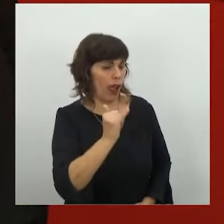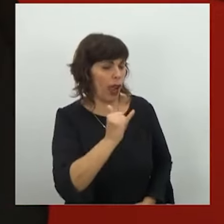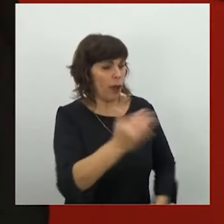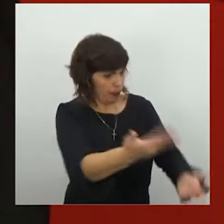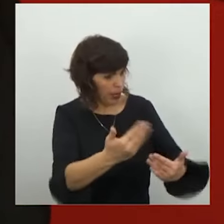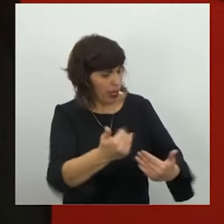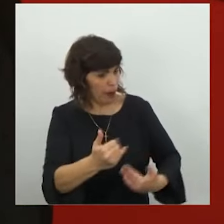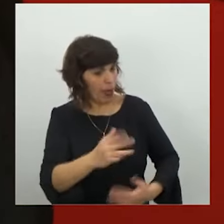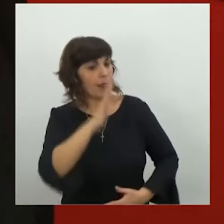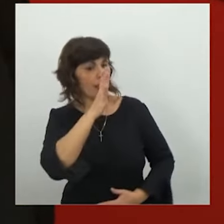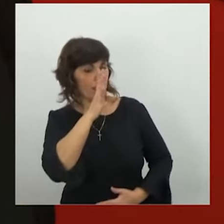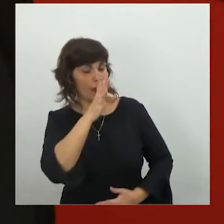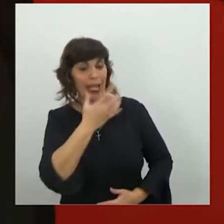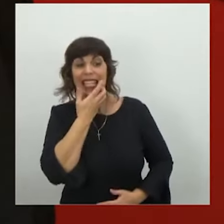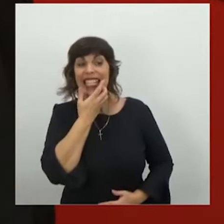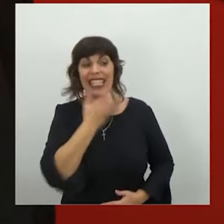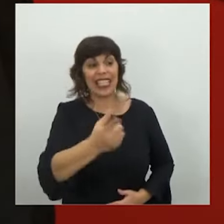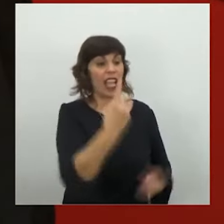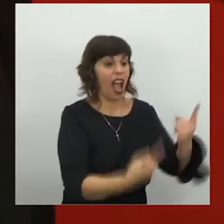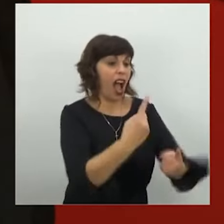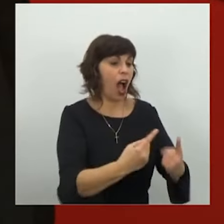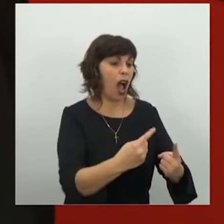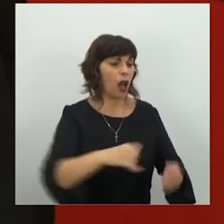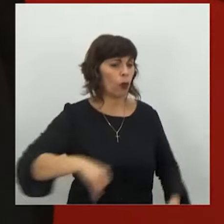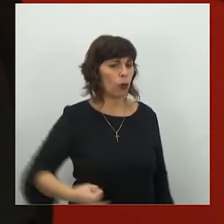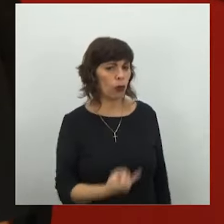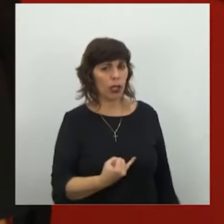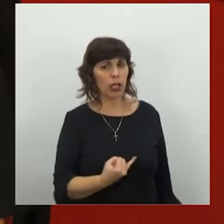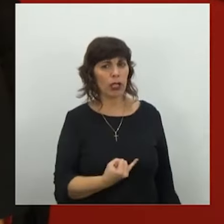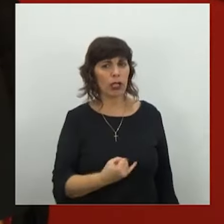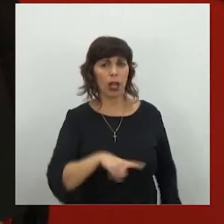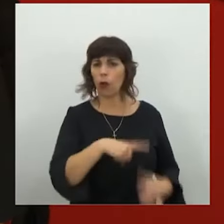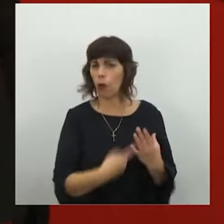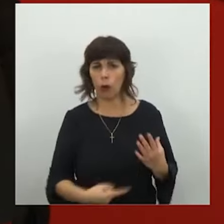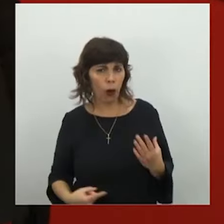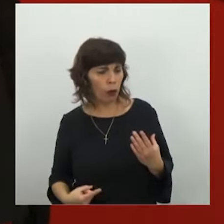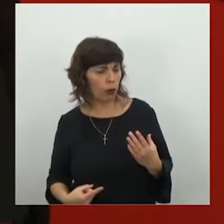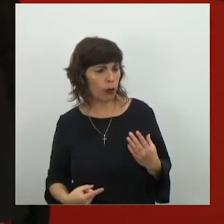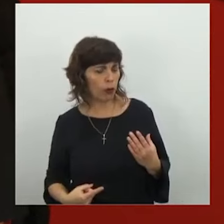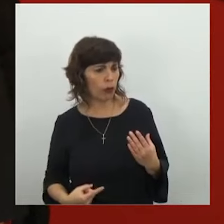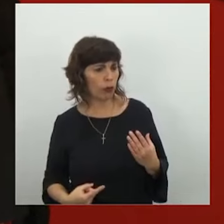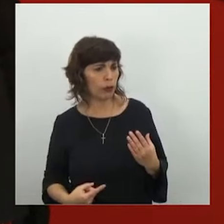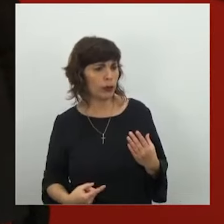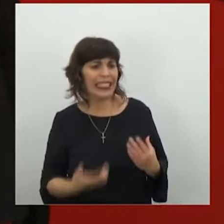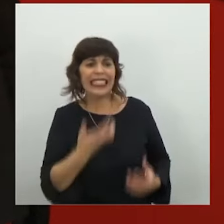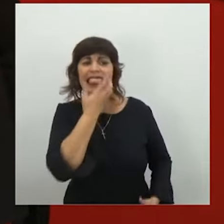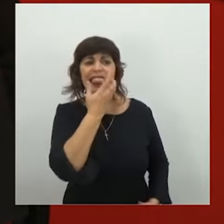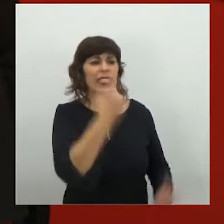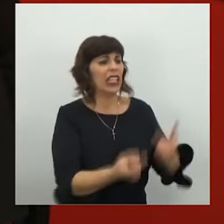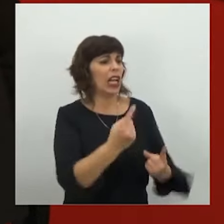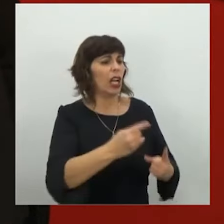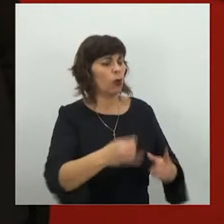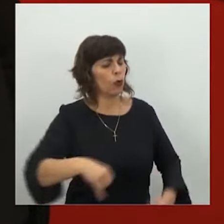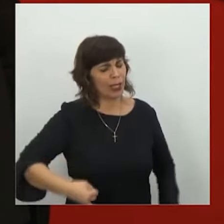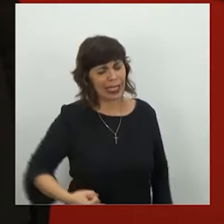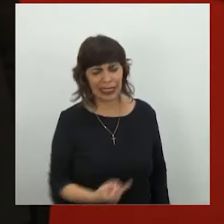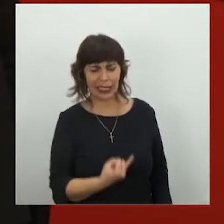Si alguno está cansado, dijo el Señor, en Mateo capítulo 11, 28, si alguno está